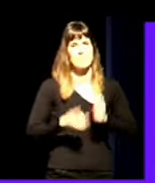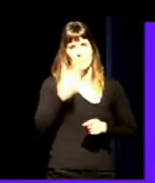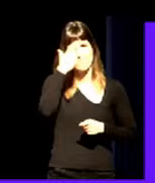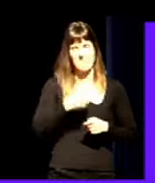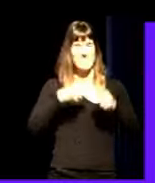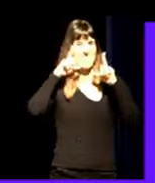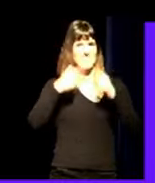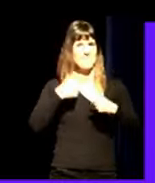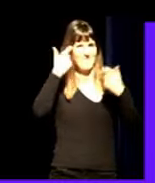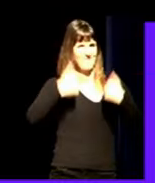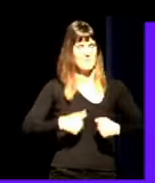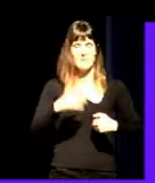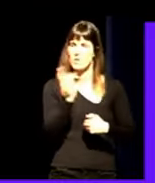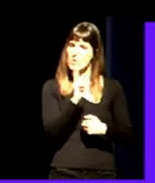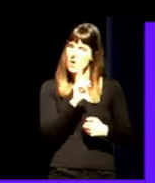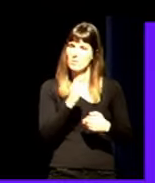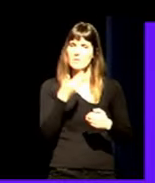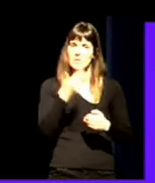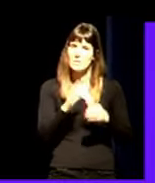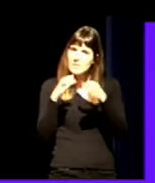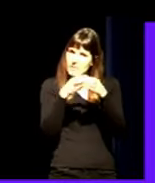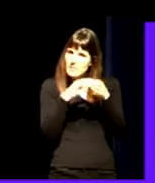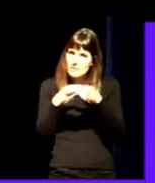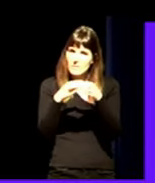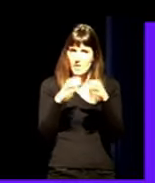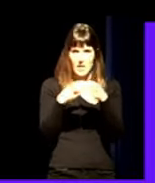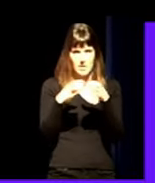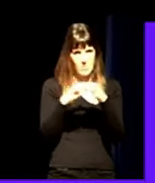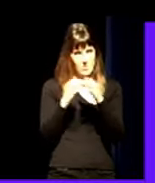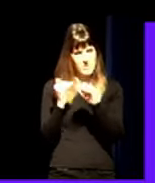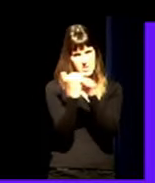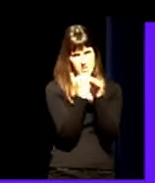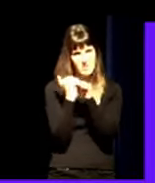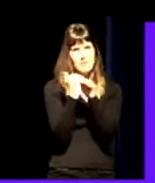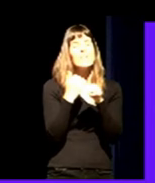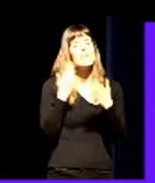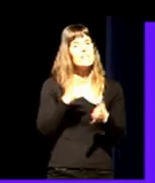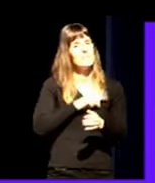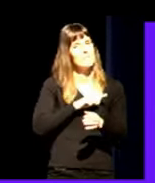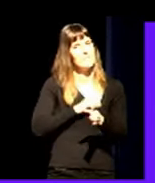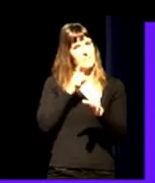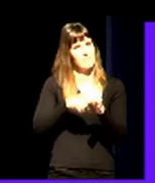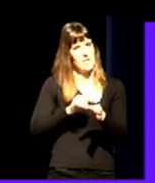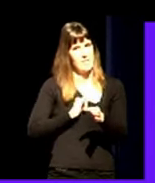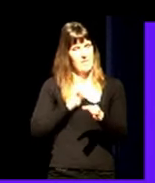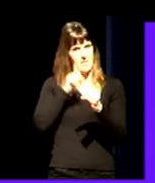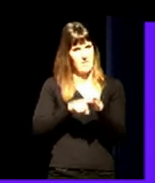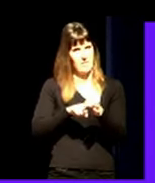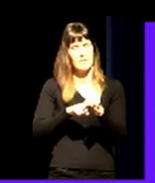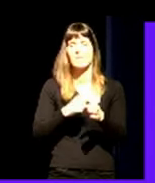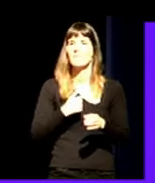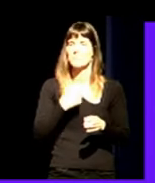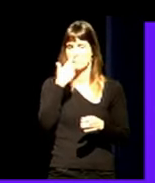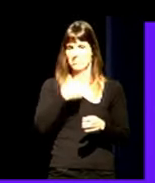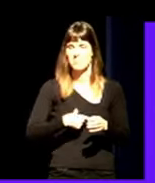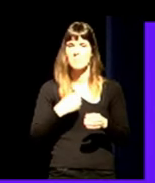no, esto es importante, ¿no? Y luego, sobre todo, este sentimiento de afiliación y de pertenencia, es decir, me siento